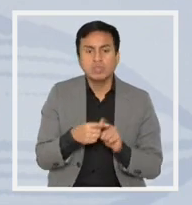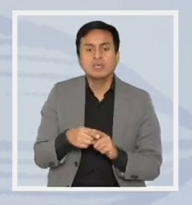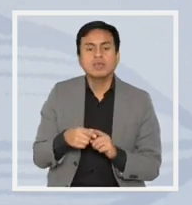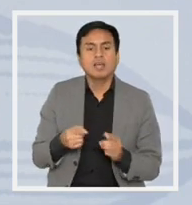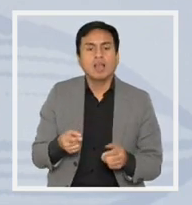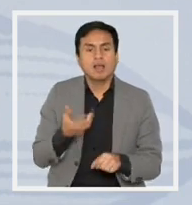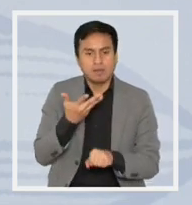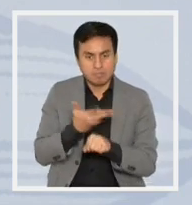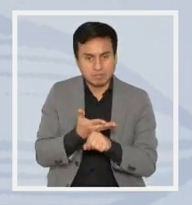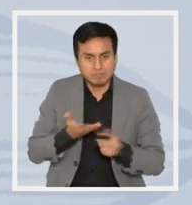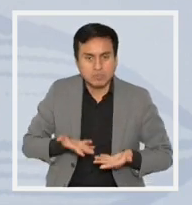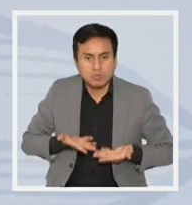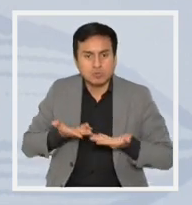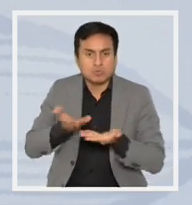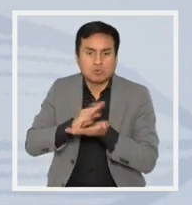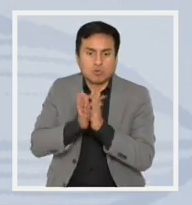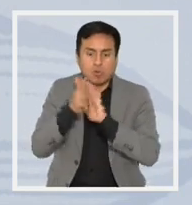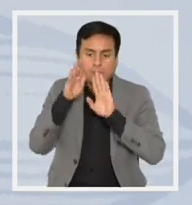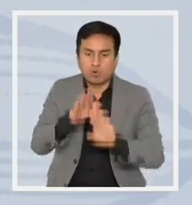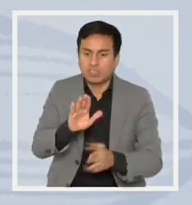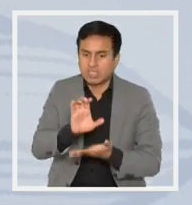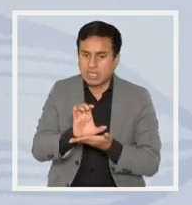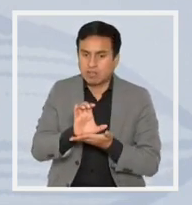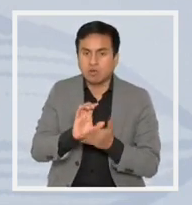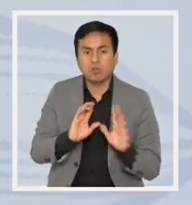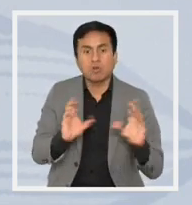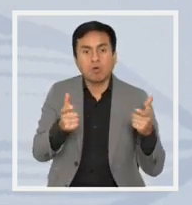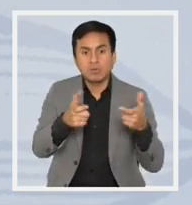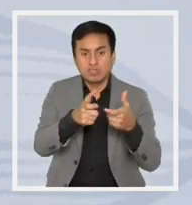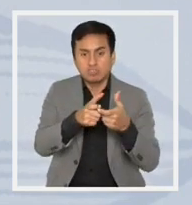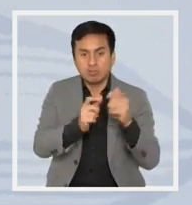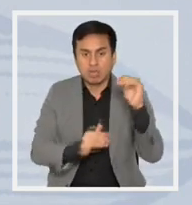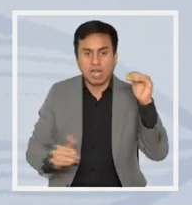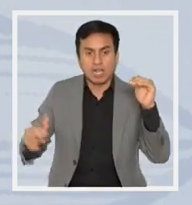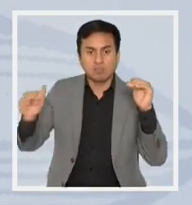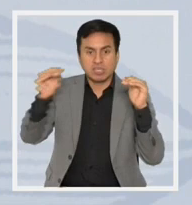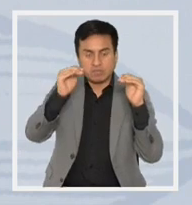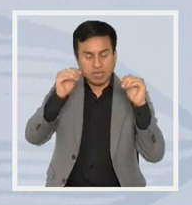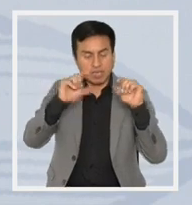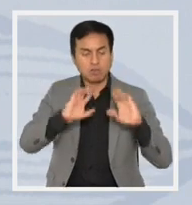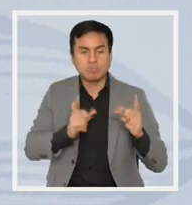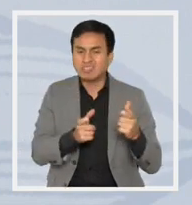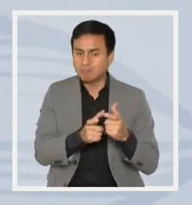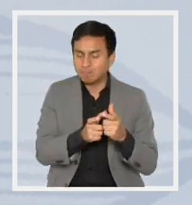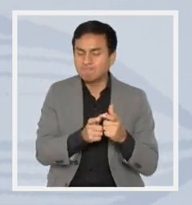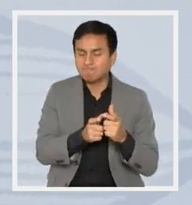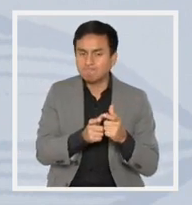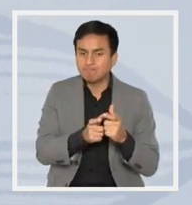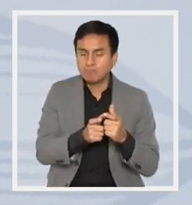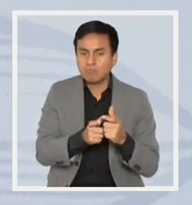van a contar con todo el apoyo del Estado, porque esta es una comisión de alto nivel. Y como